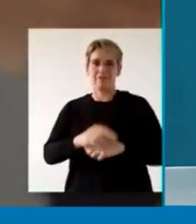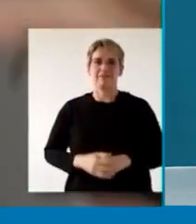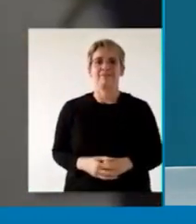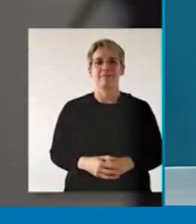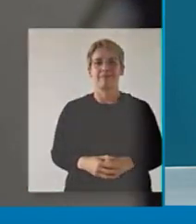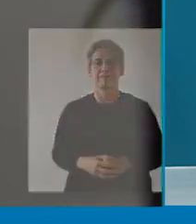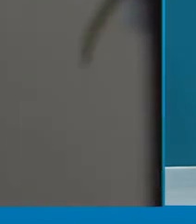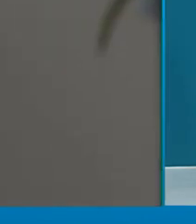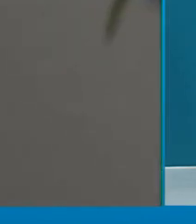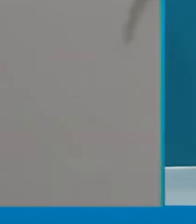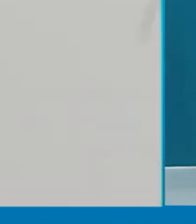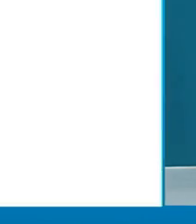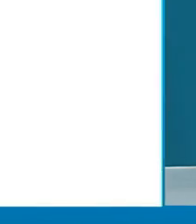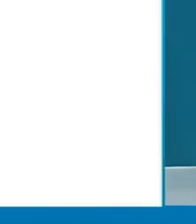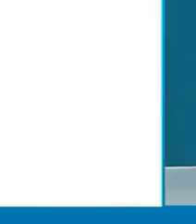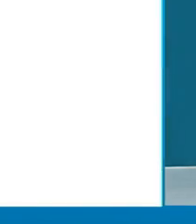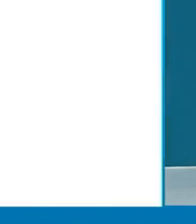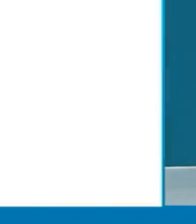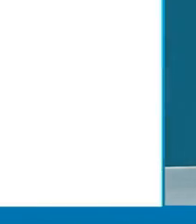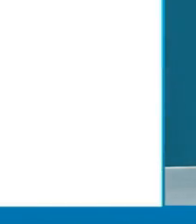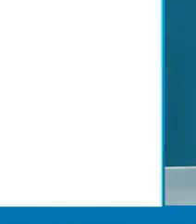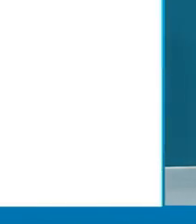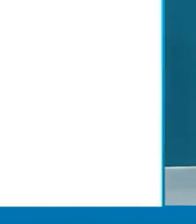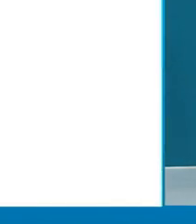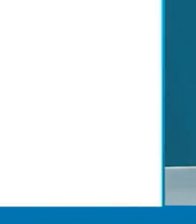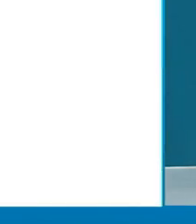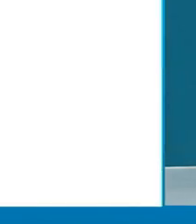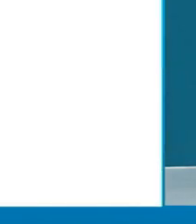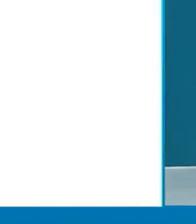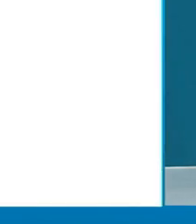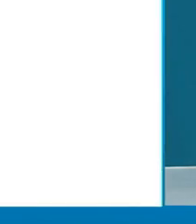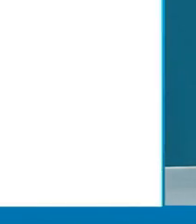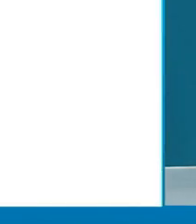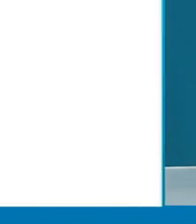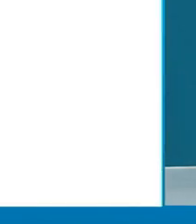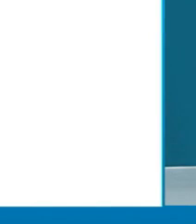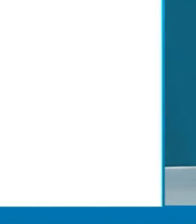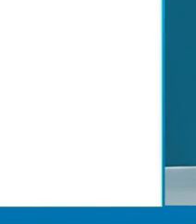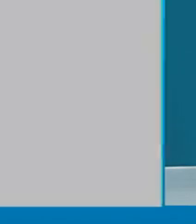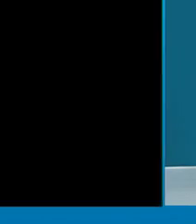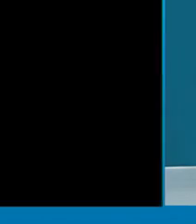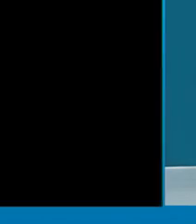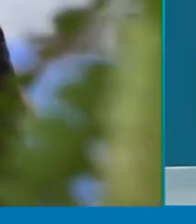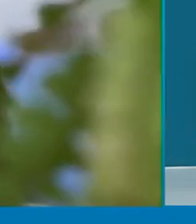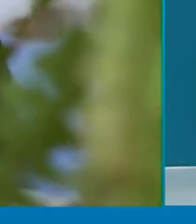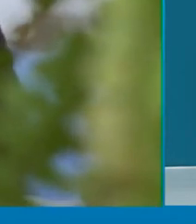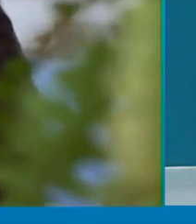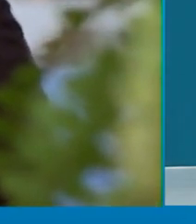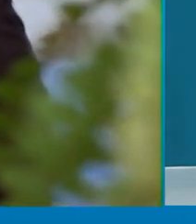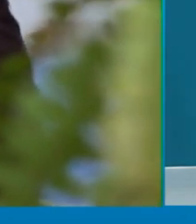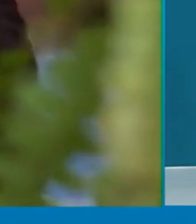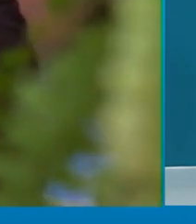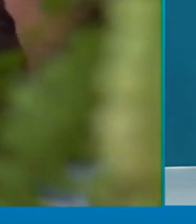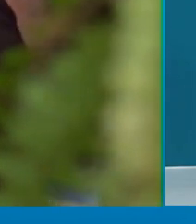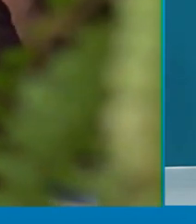programa de asistentes personales porque es el que cubre mayor población cubre a la población con dependencia severa entonces obviamente siempre la